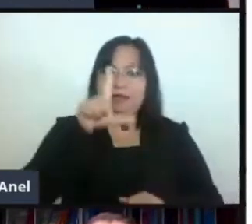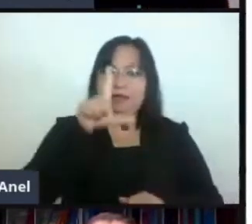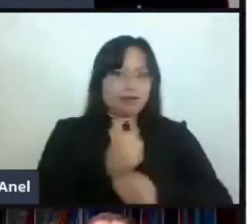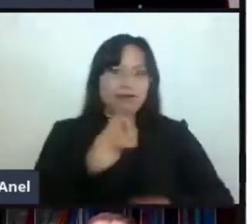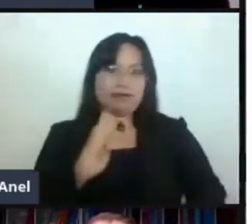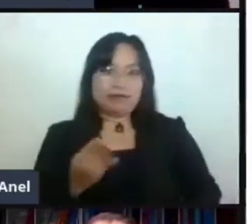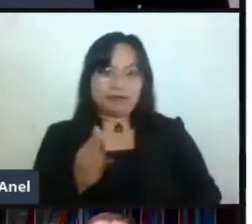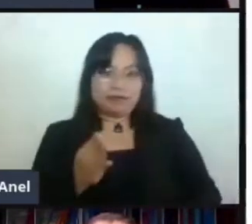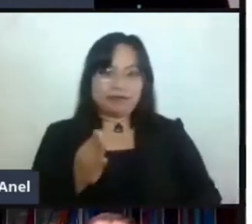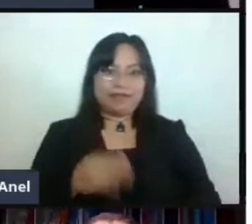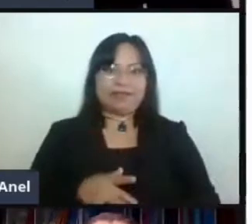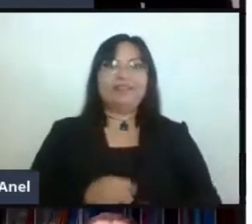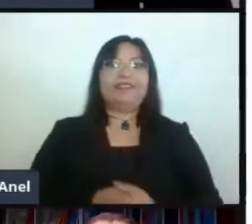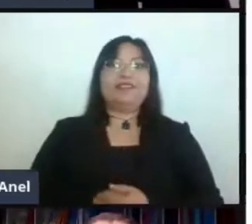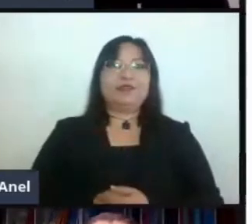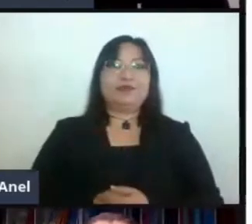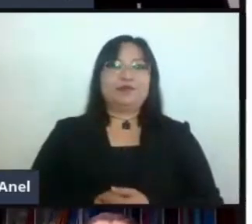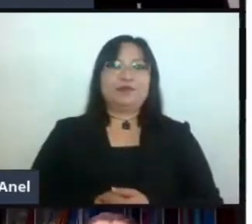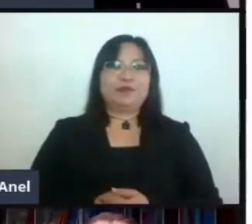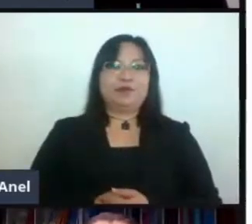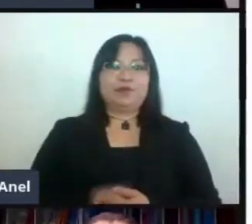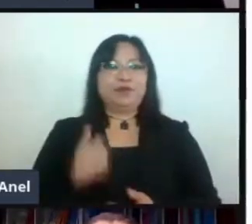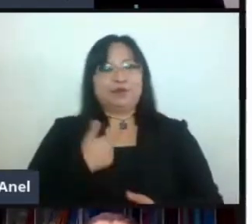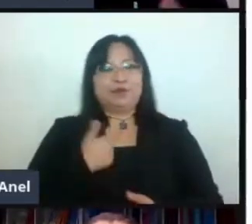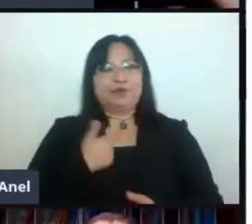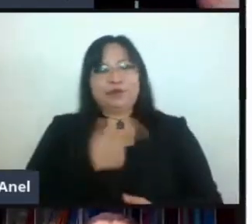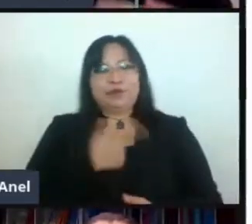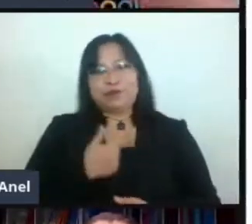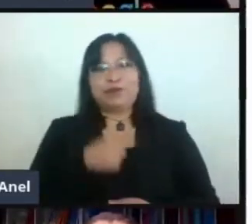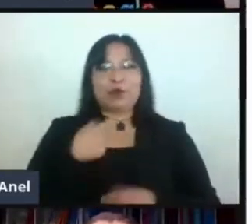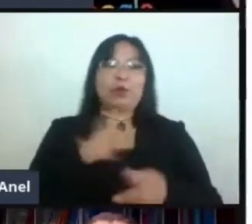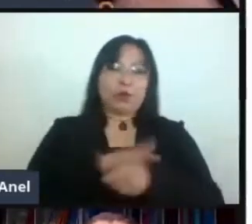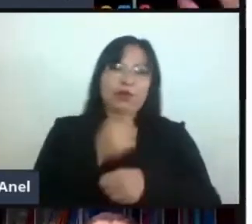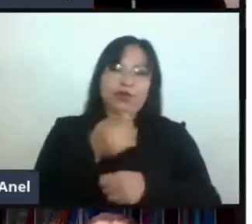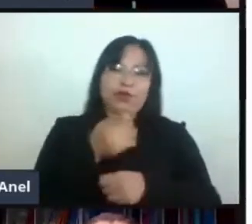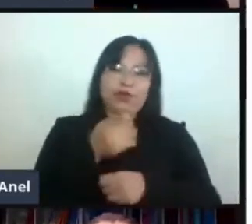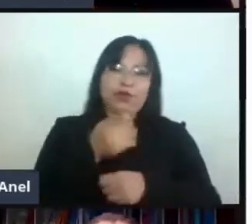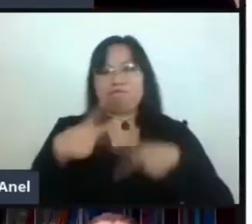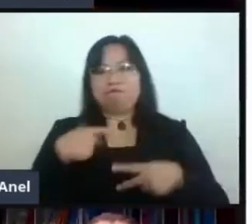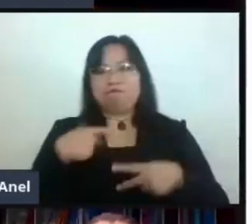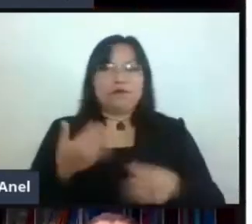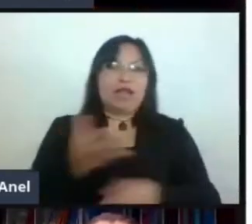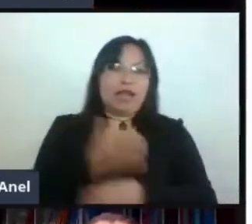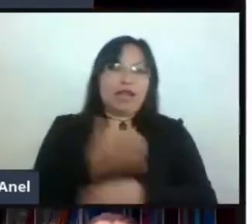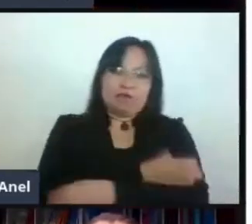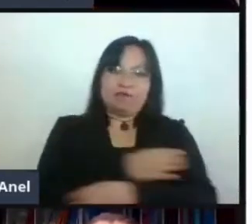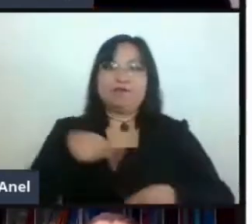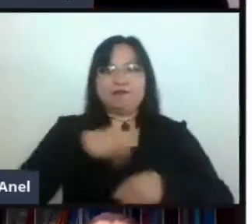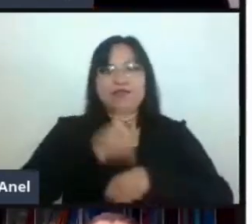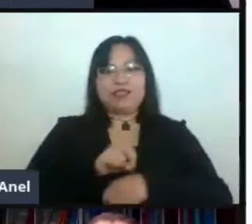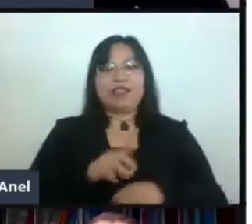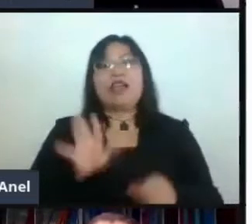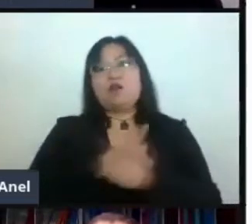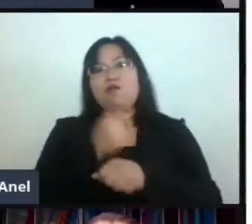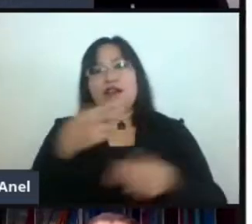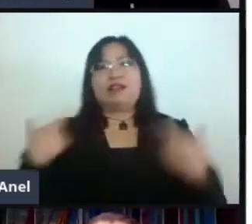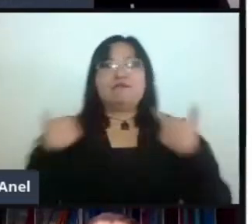bienvenida con nosotros. Es muy importante para todas las maestras y maestros que vean que pues, buscamos esta inclusión. Bienvenida,